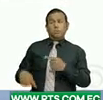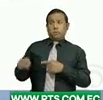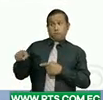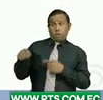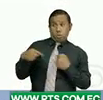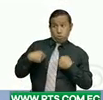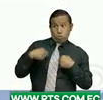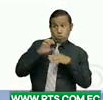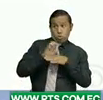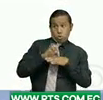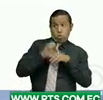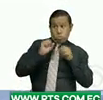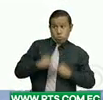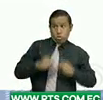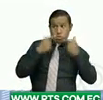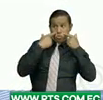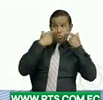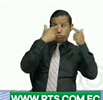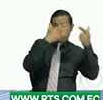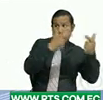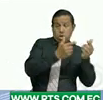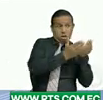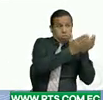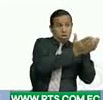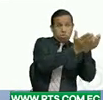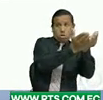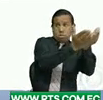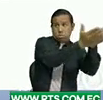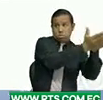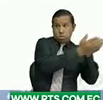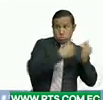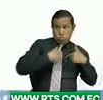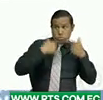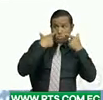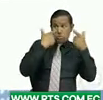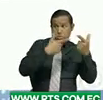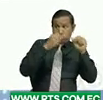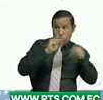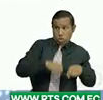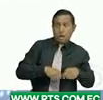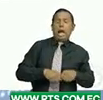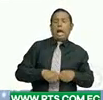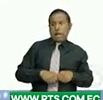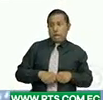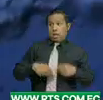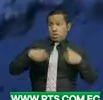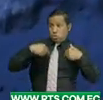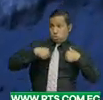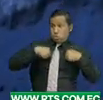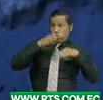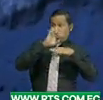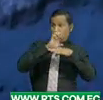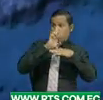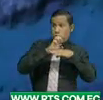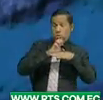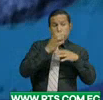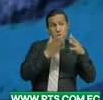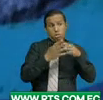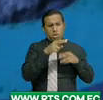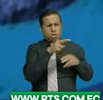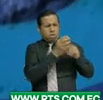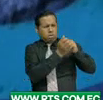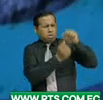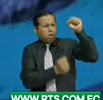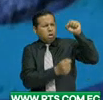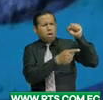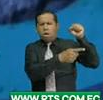barcos pesqueros chinos que se encuentran en alta mar, solicita que si la parte ecuatoriana tuviera cualquier indicio de pesca ilegal por